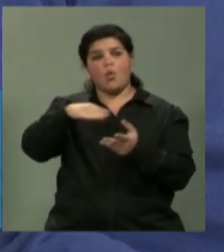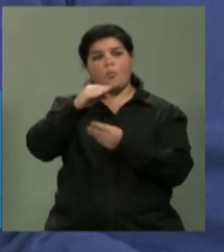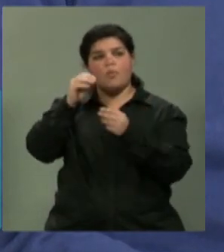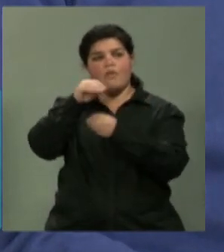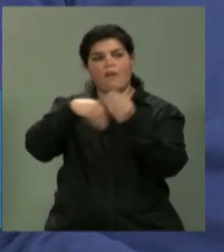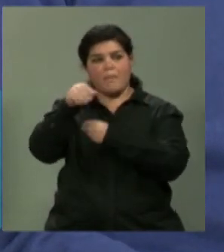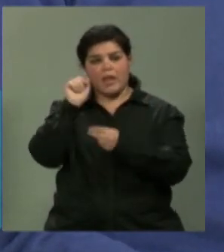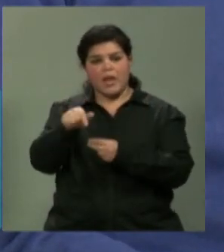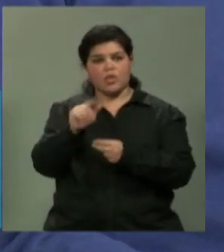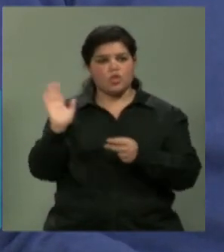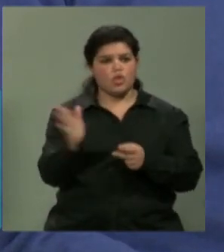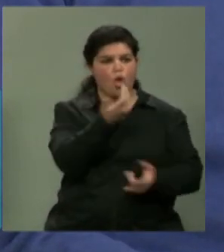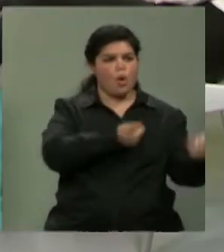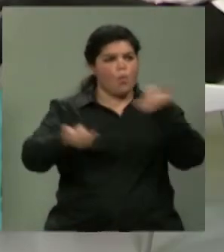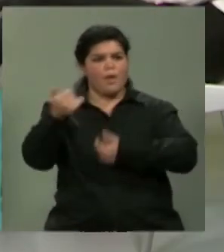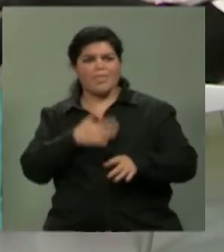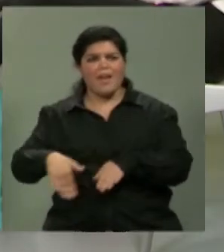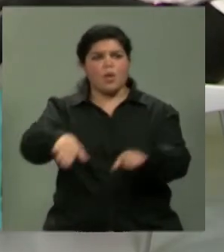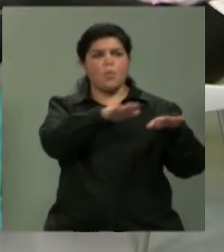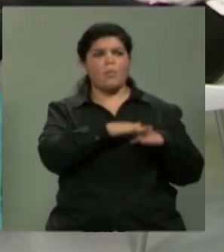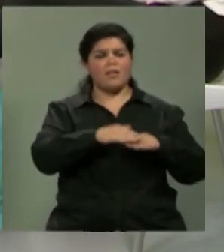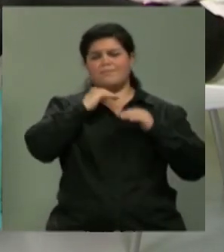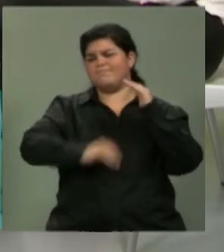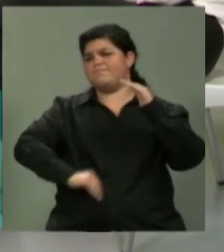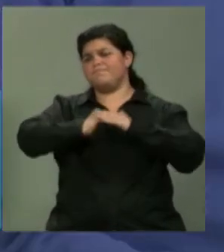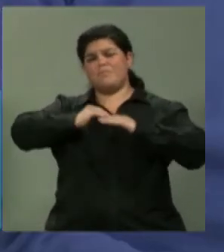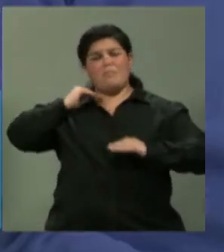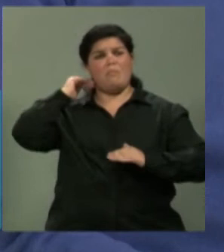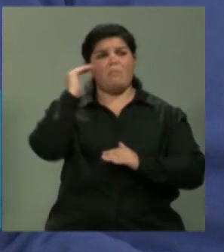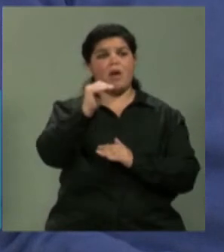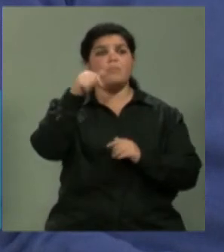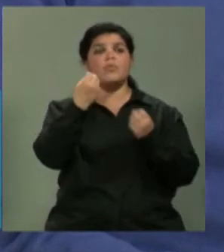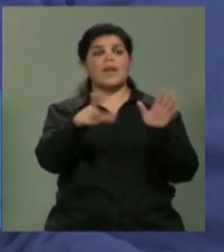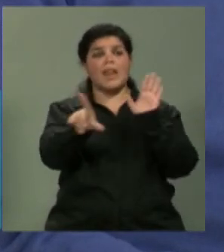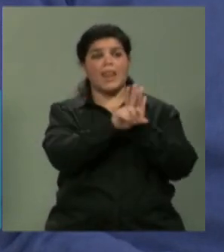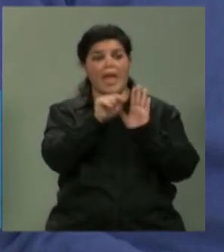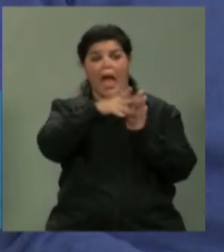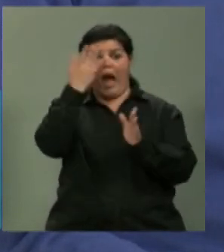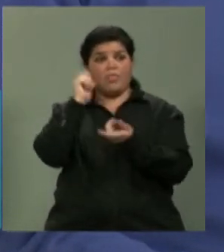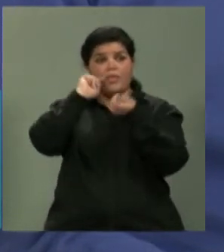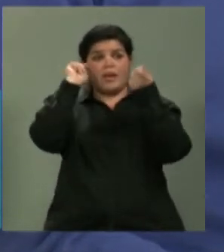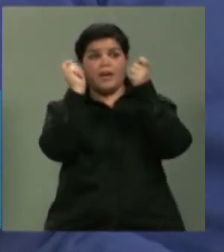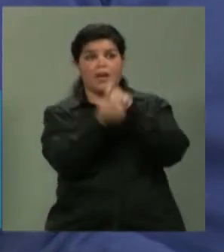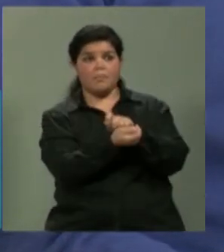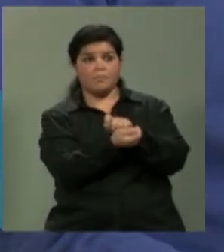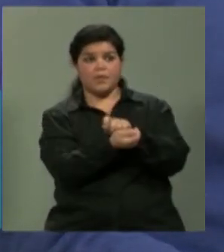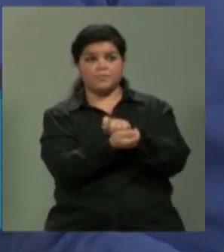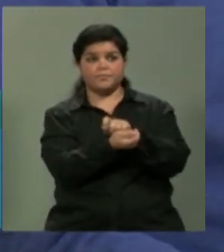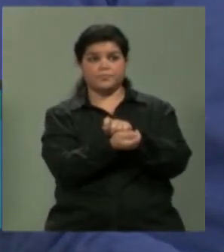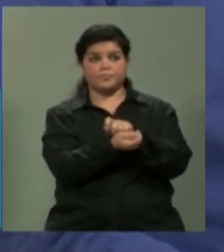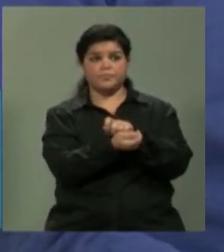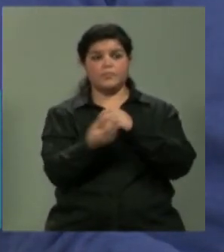dicen lo mismo, estamos desbordados, porque esa ley, la 6.354, que se modificó en su momento, era para la